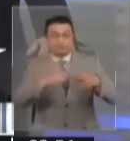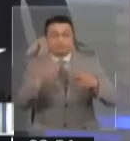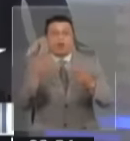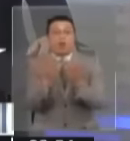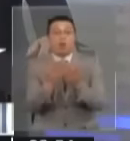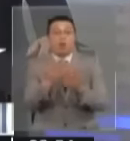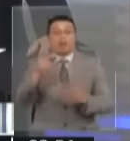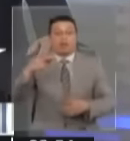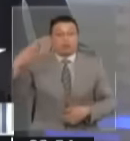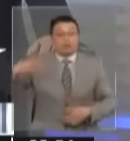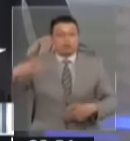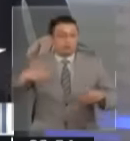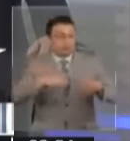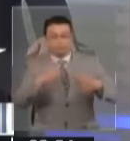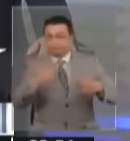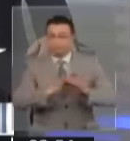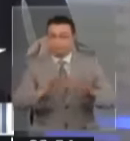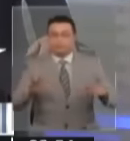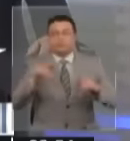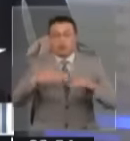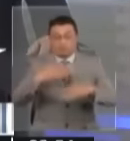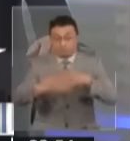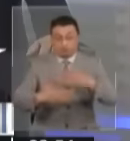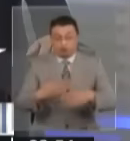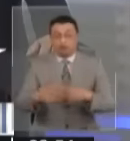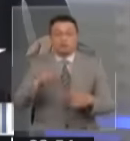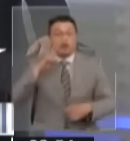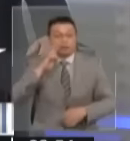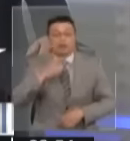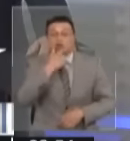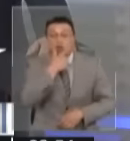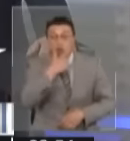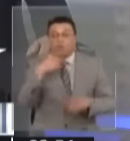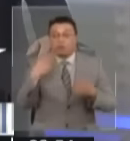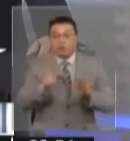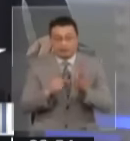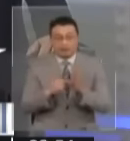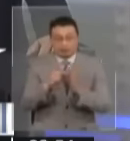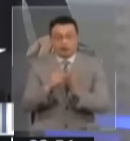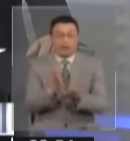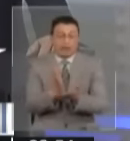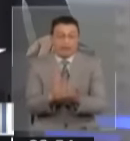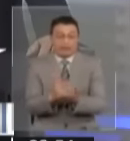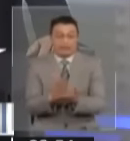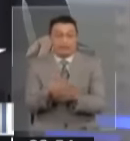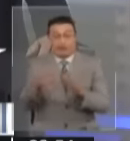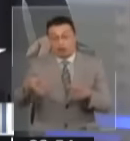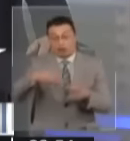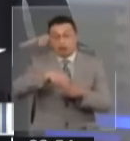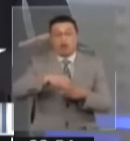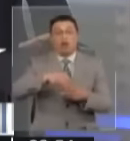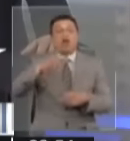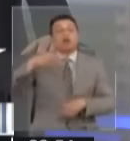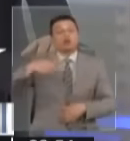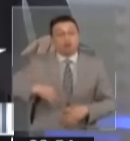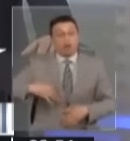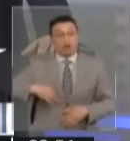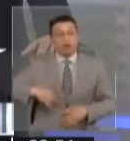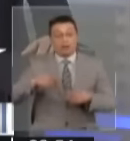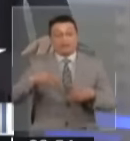también, y en el proceso sin duda tenemos que desarrollar estrategias que permitan incluir a la ciudadanía en torno a los centros